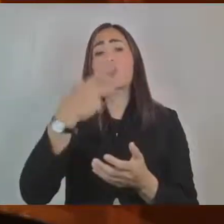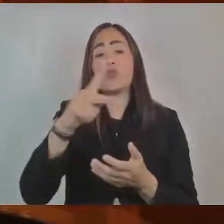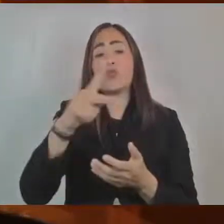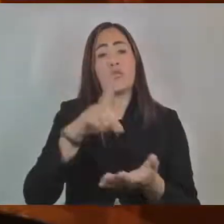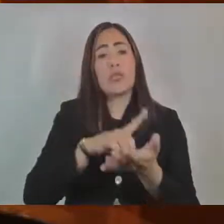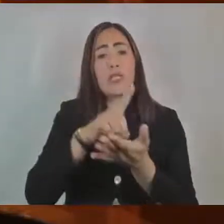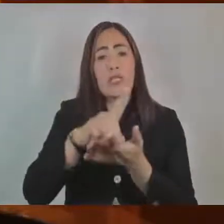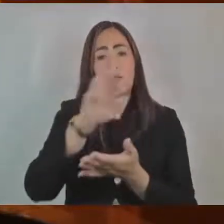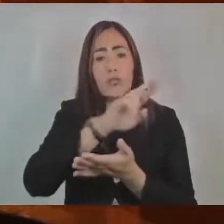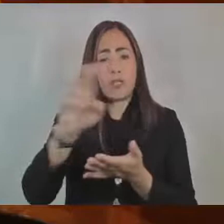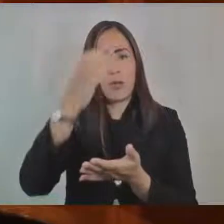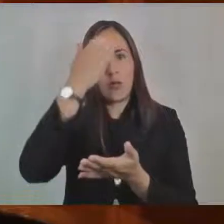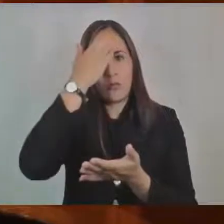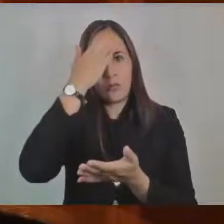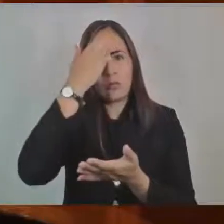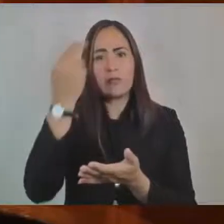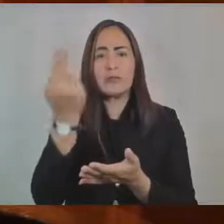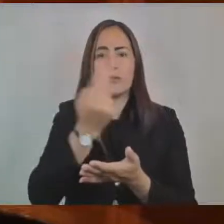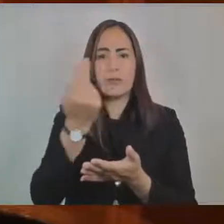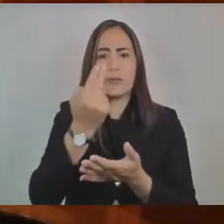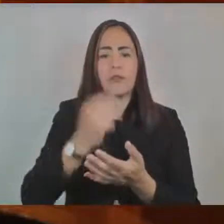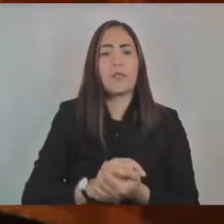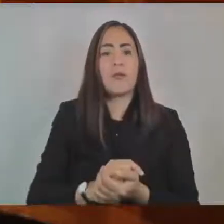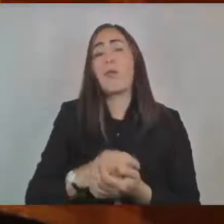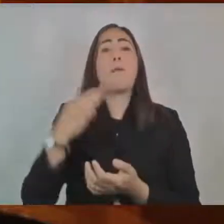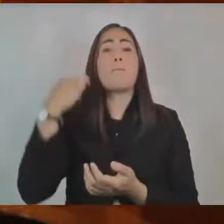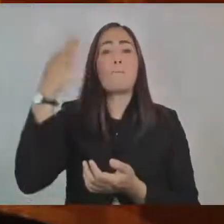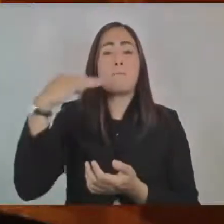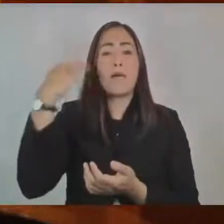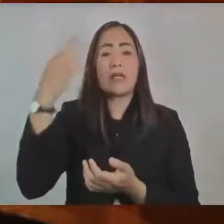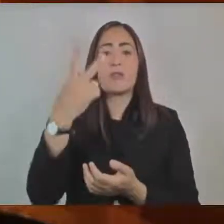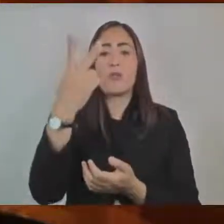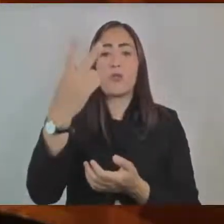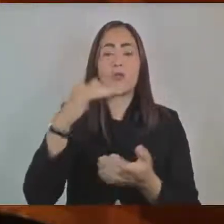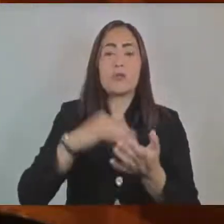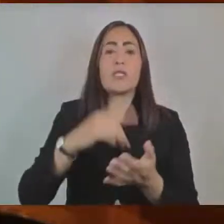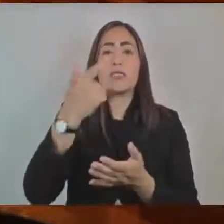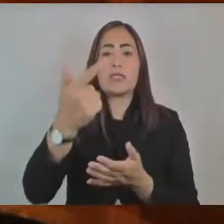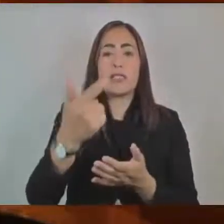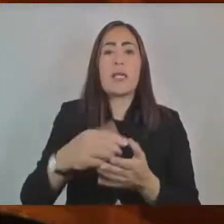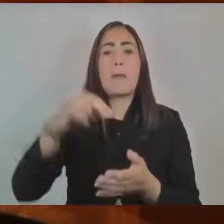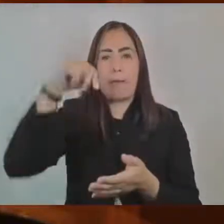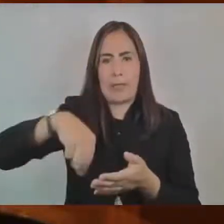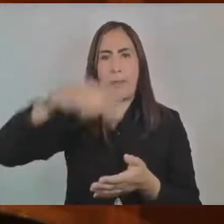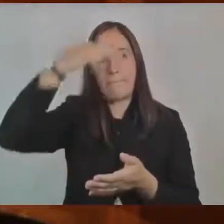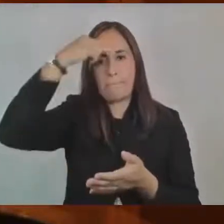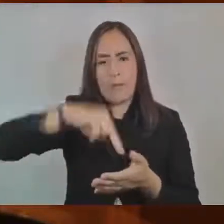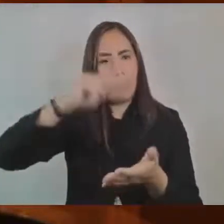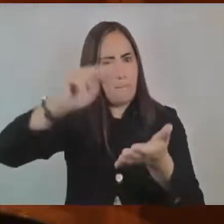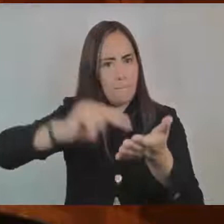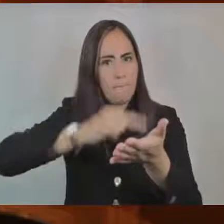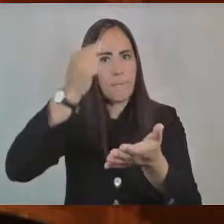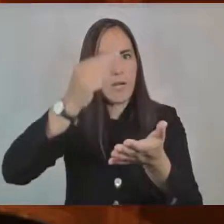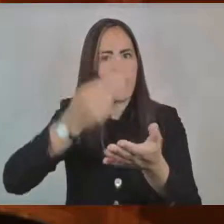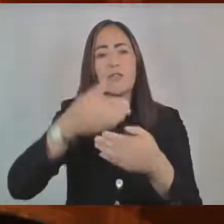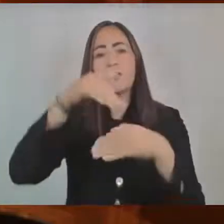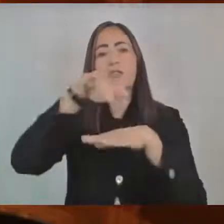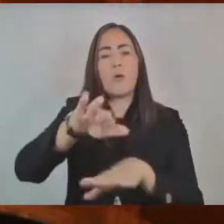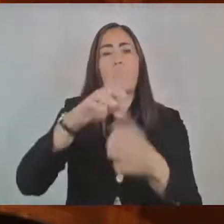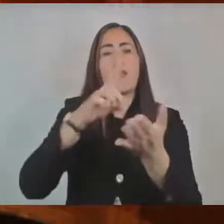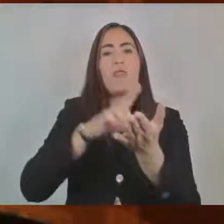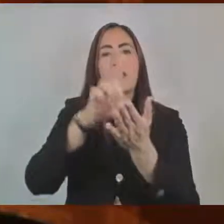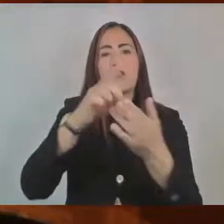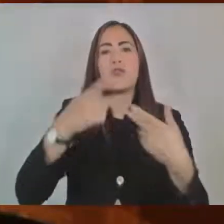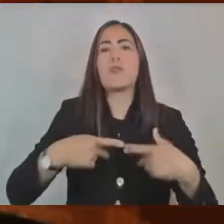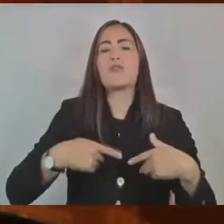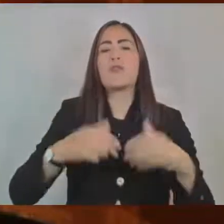de las personas en esta situación. En marzo de 2007, México ratificó la Convención sobre los Derechos